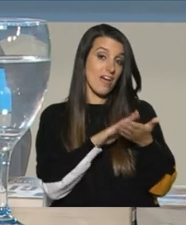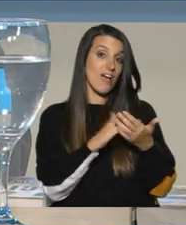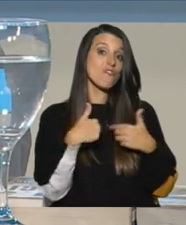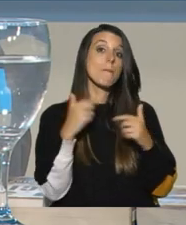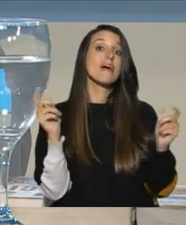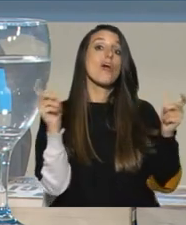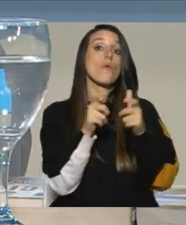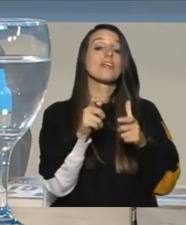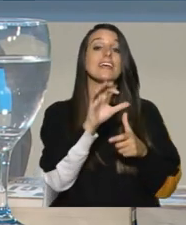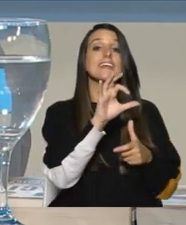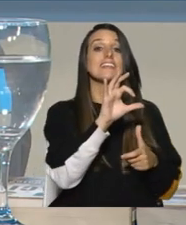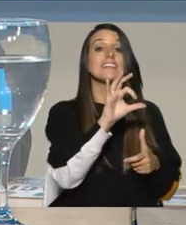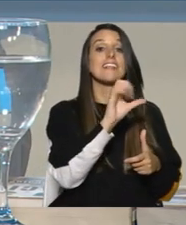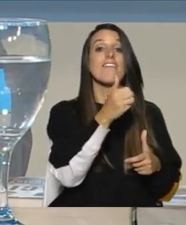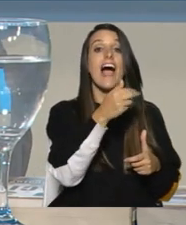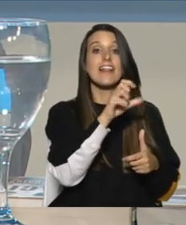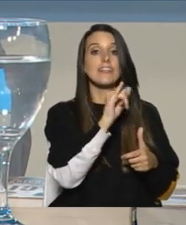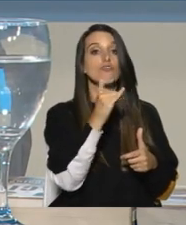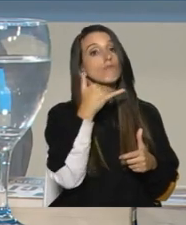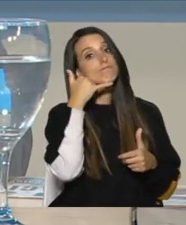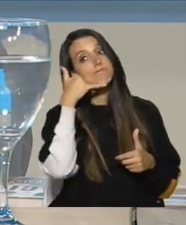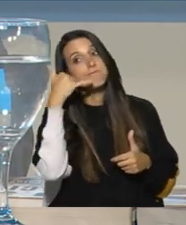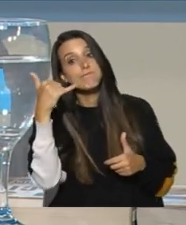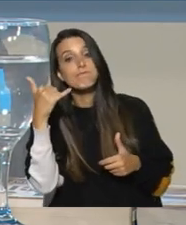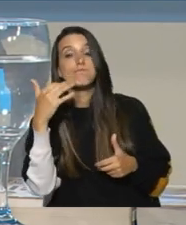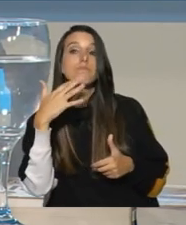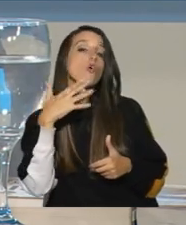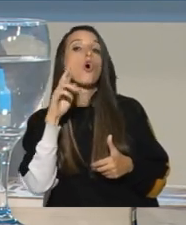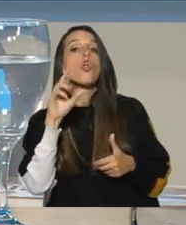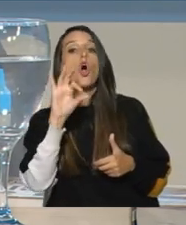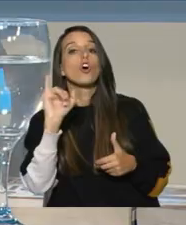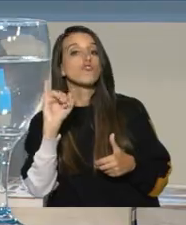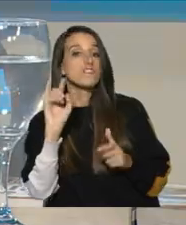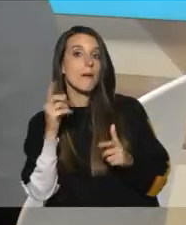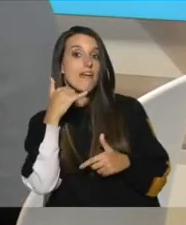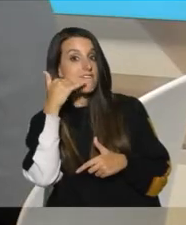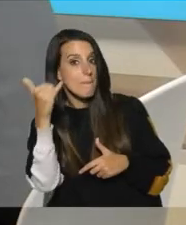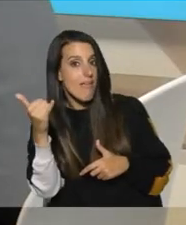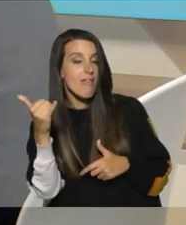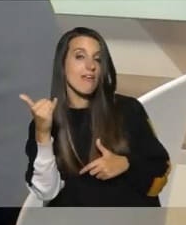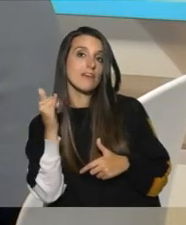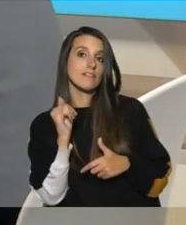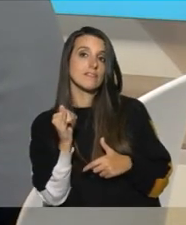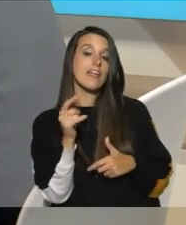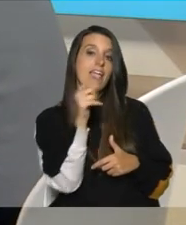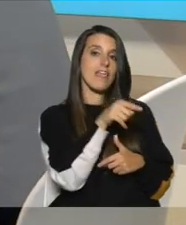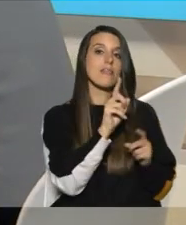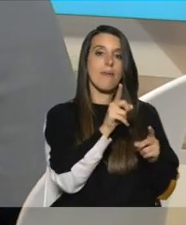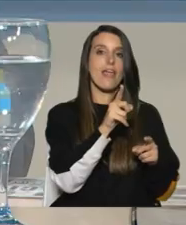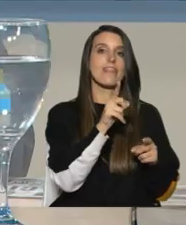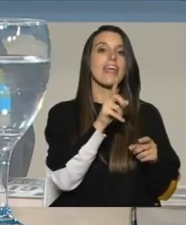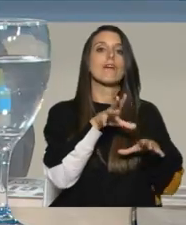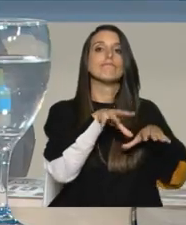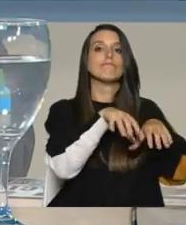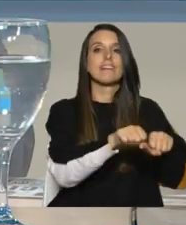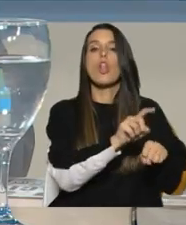con Zabalza, que estuve hablando por teléfono, como por ejemplo con Jorge Rossi y Rebuffello. Bueno, Zabalza es uno de los de la toma de Pando también, ¿no? Sí,